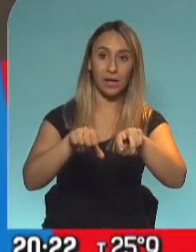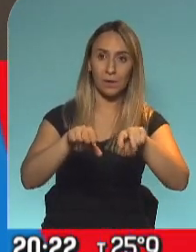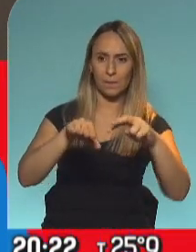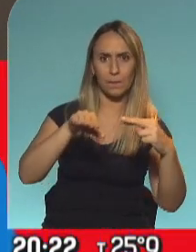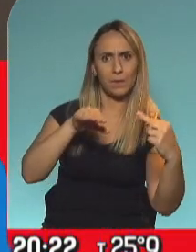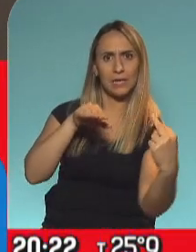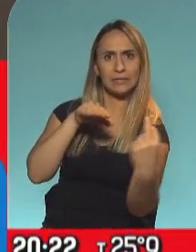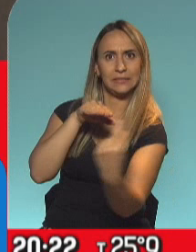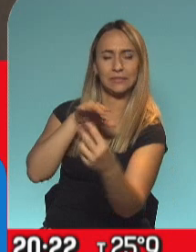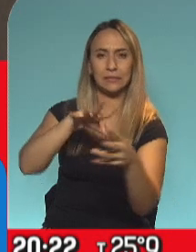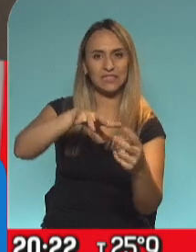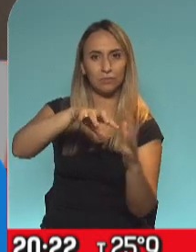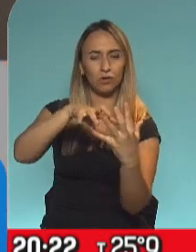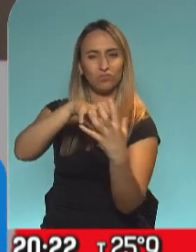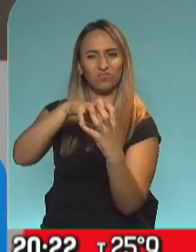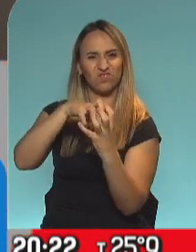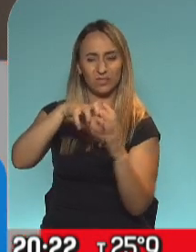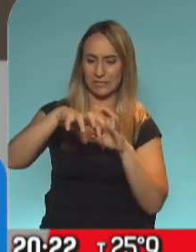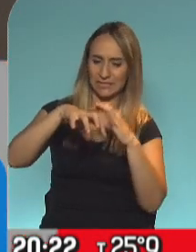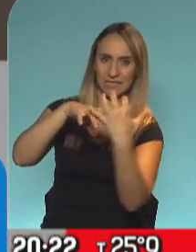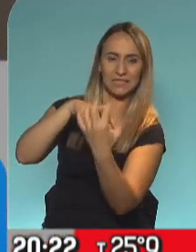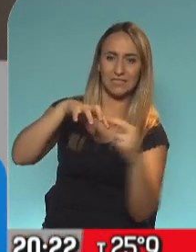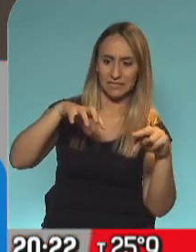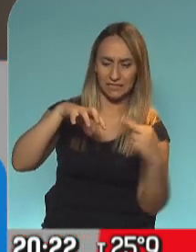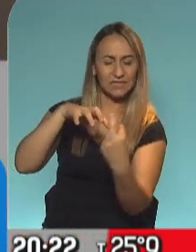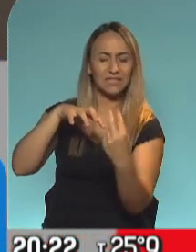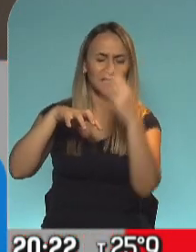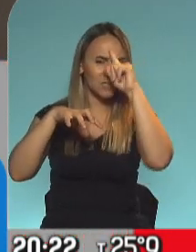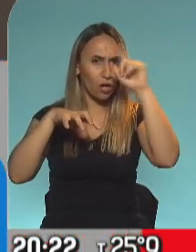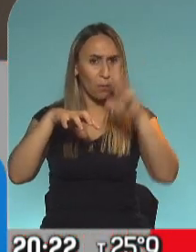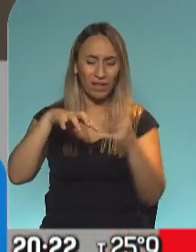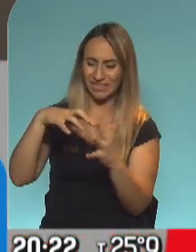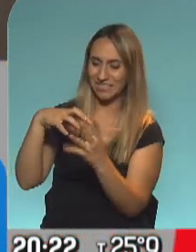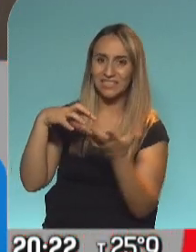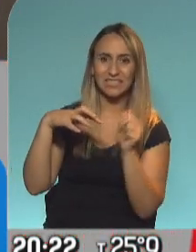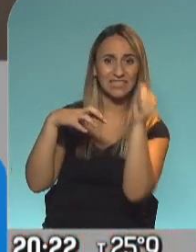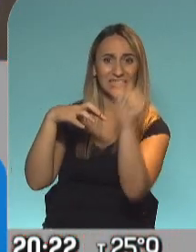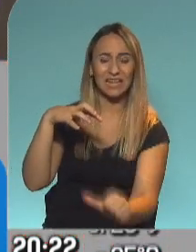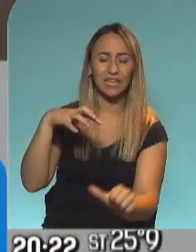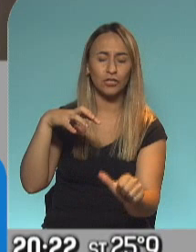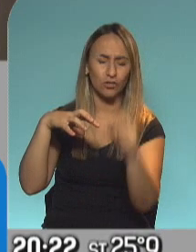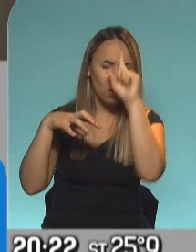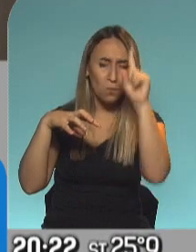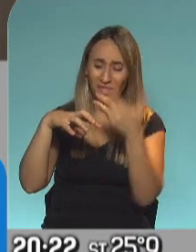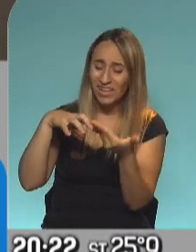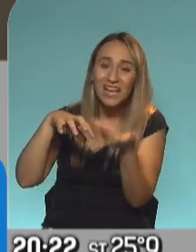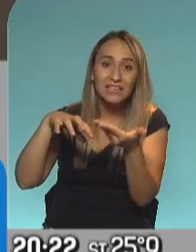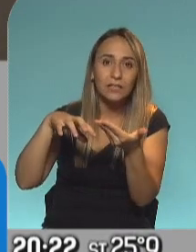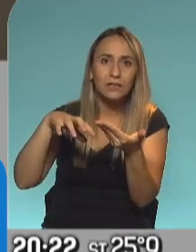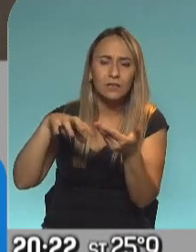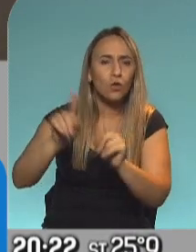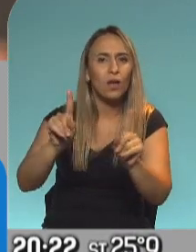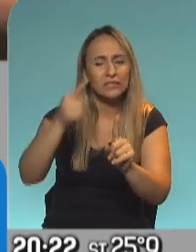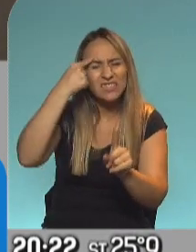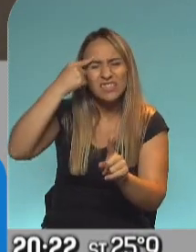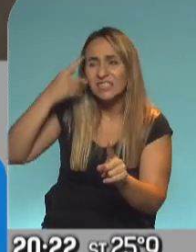visualiza los daños del coche y no puede creer los daños del coche. No que haya matado a alguien, que haya